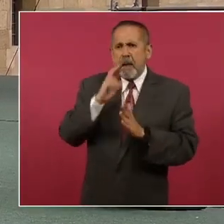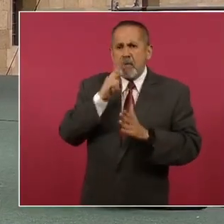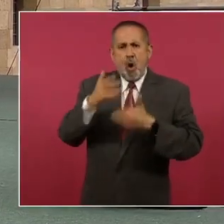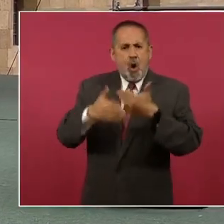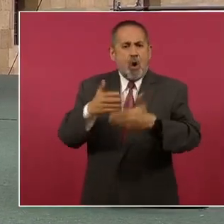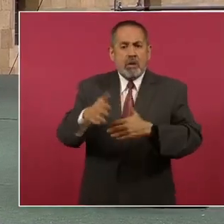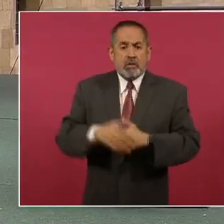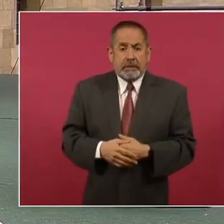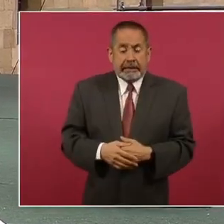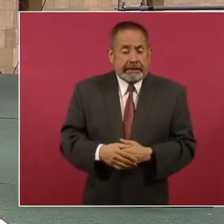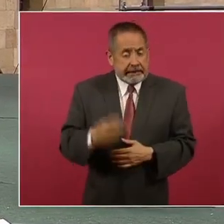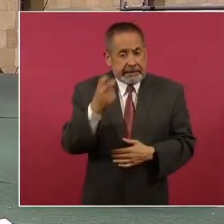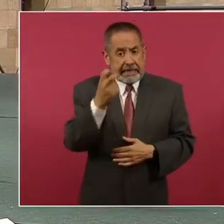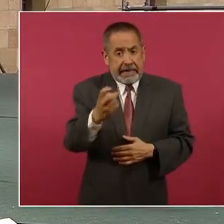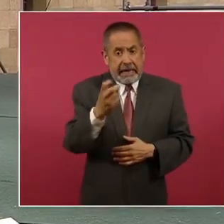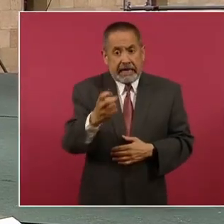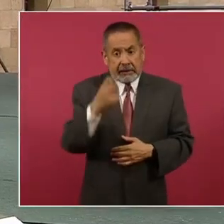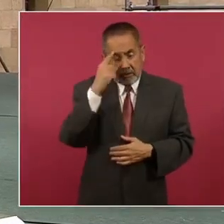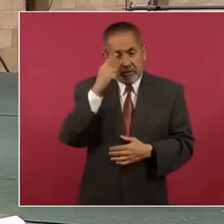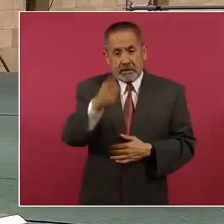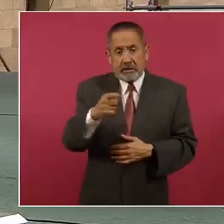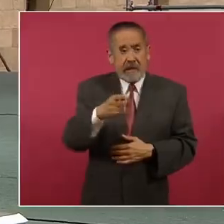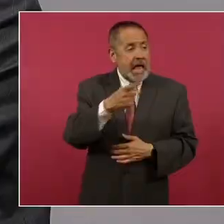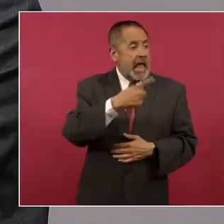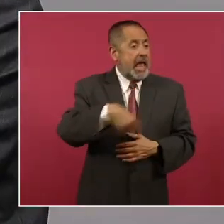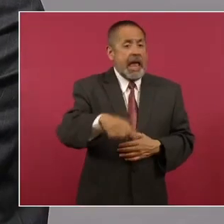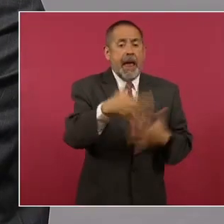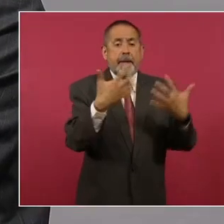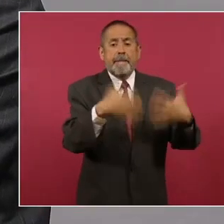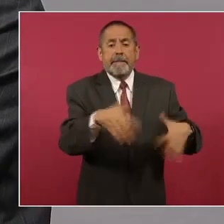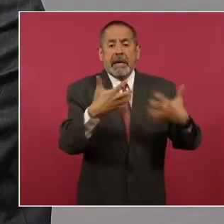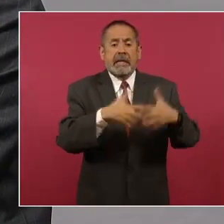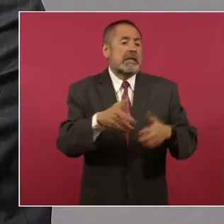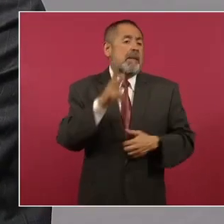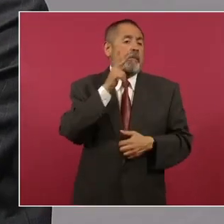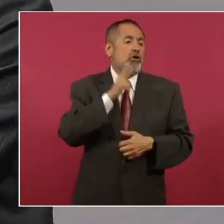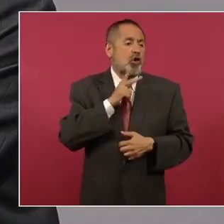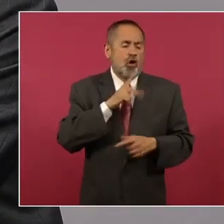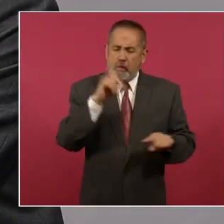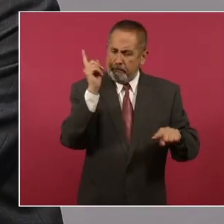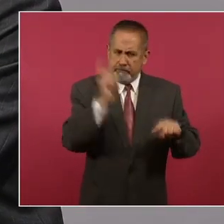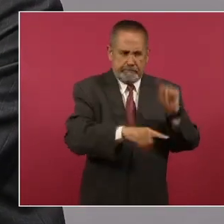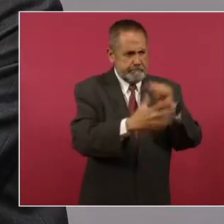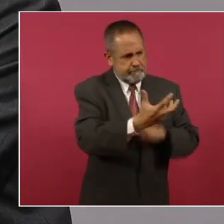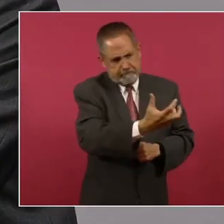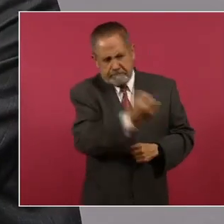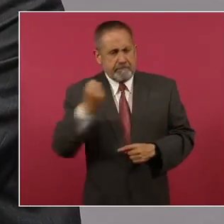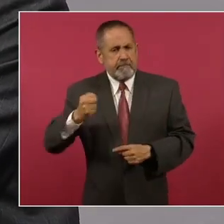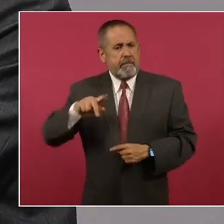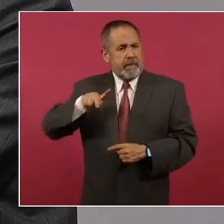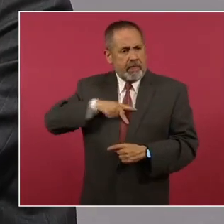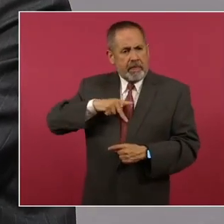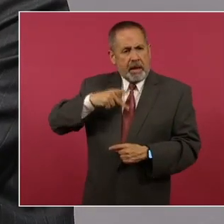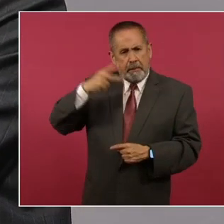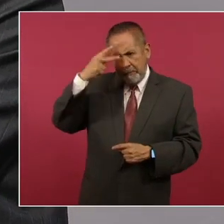la expropiación de las empresas petroleras se empezaron a